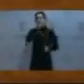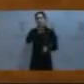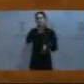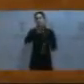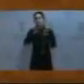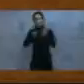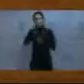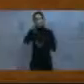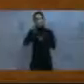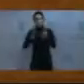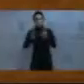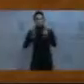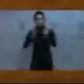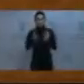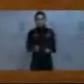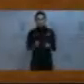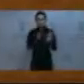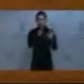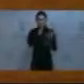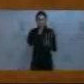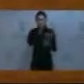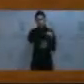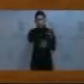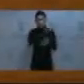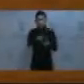defunciones más elevado de los últimos 70 años,